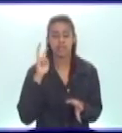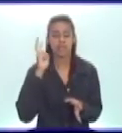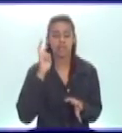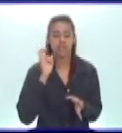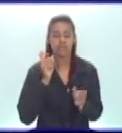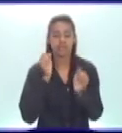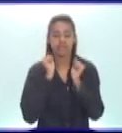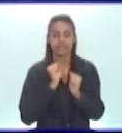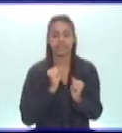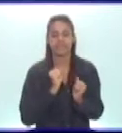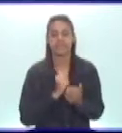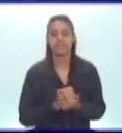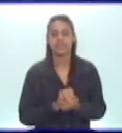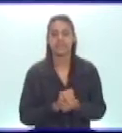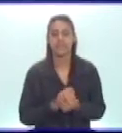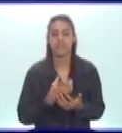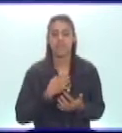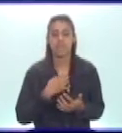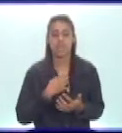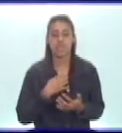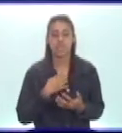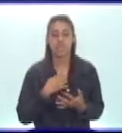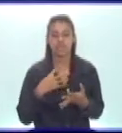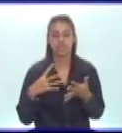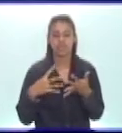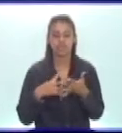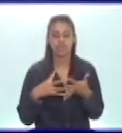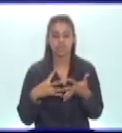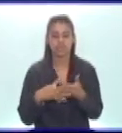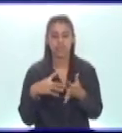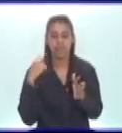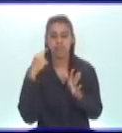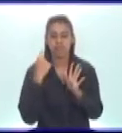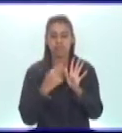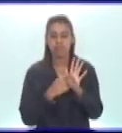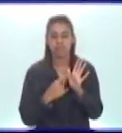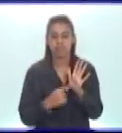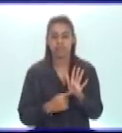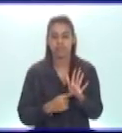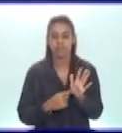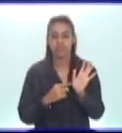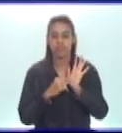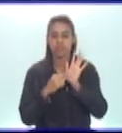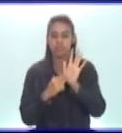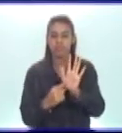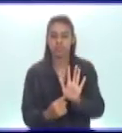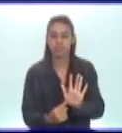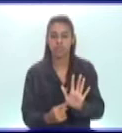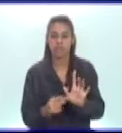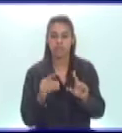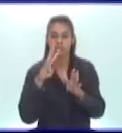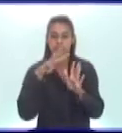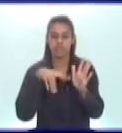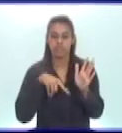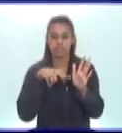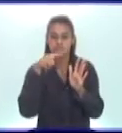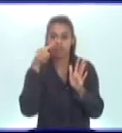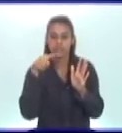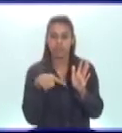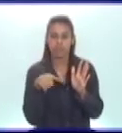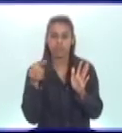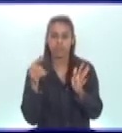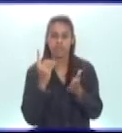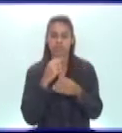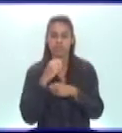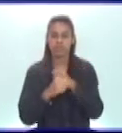sonido. Teniendo en cuenta esta clasificación, ahora yo le voy a mostrar una gráfica que se utiliza en la